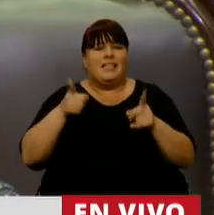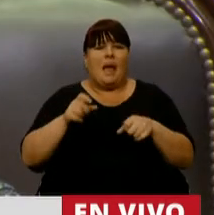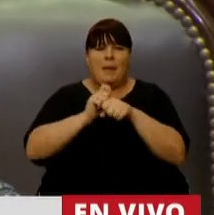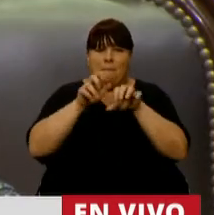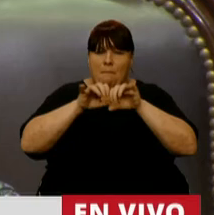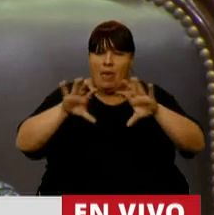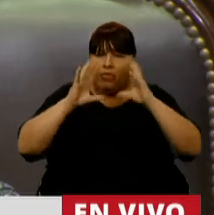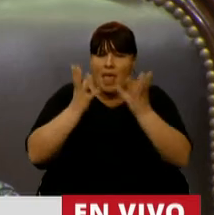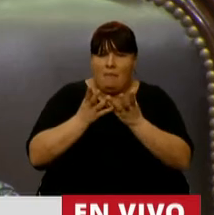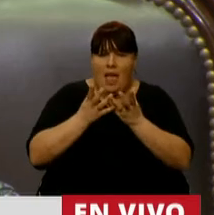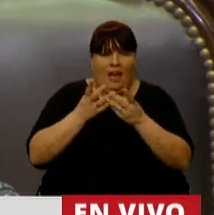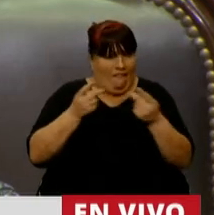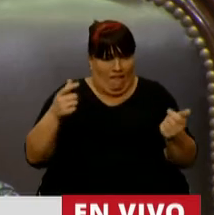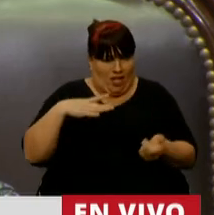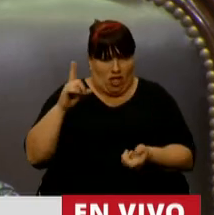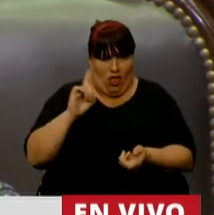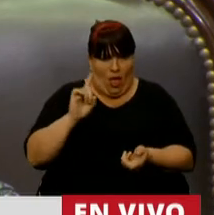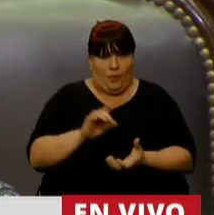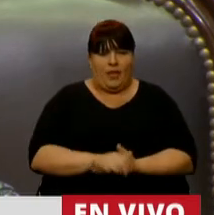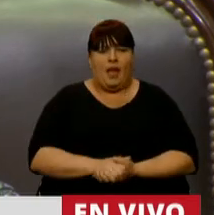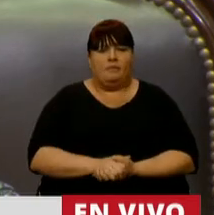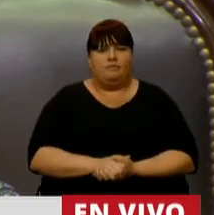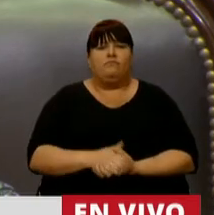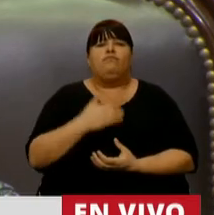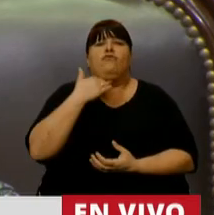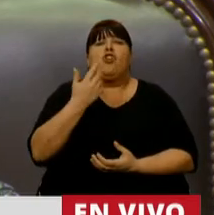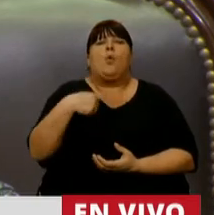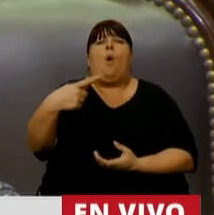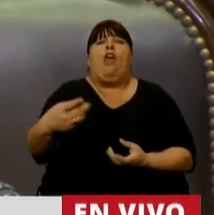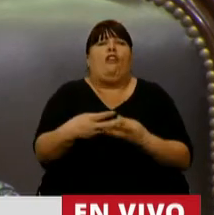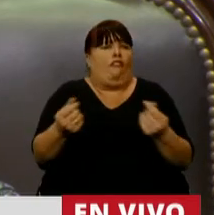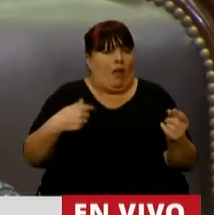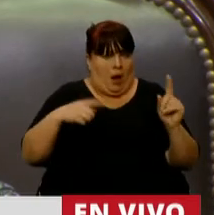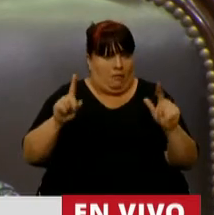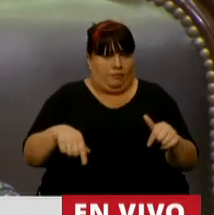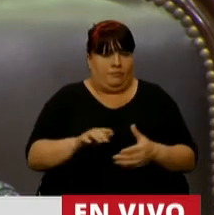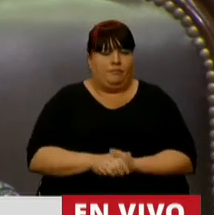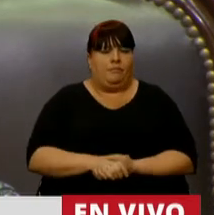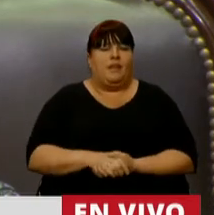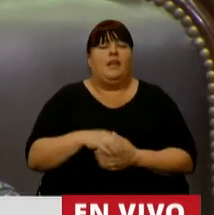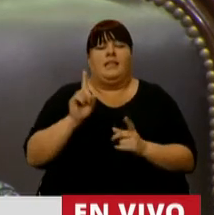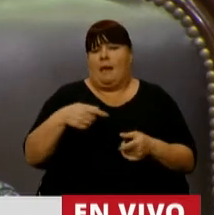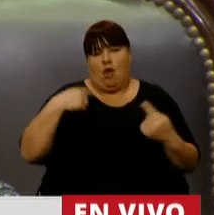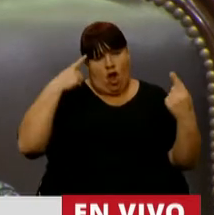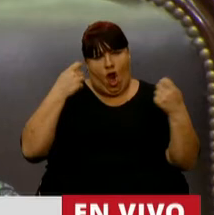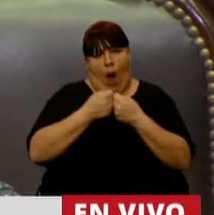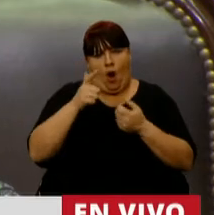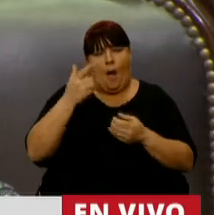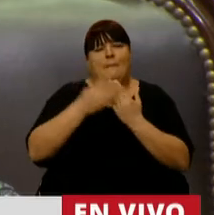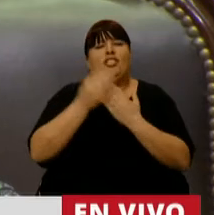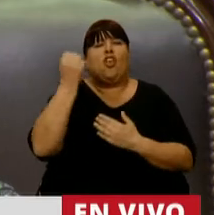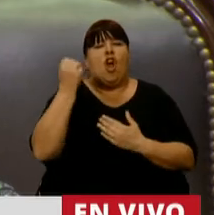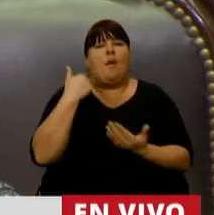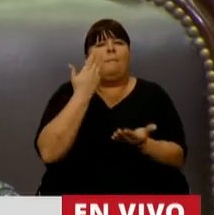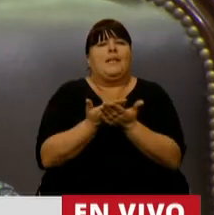además, que no ha terminado, que no sabemos cuándo es el fin. Y en eso disiento con el ministro de Economía cuando